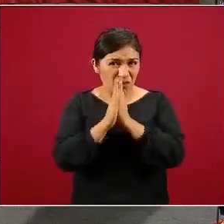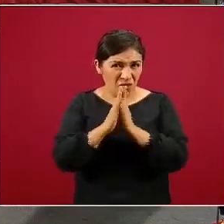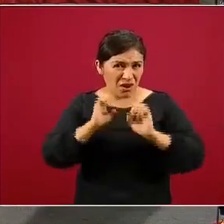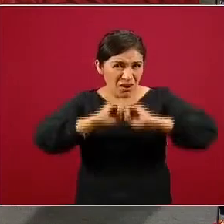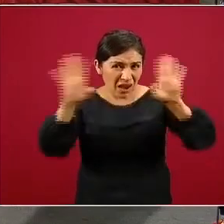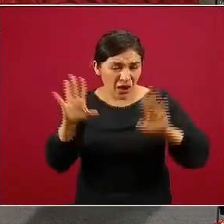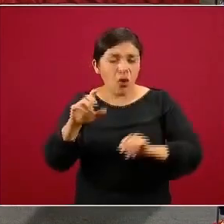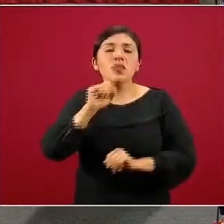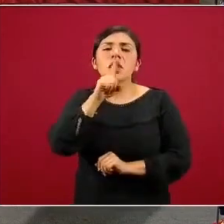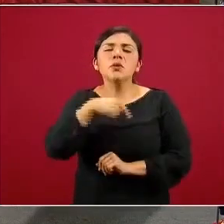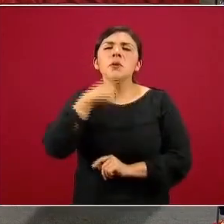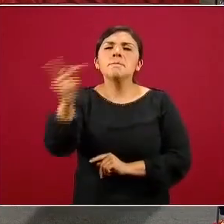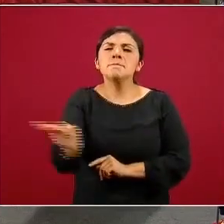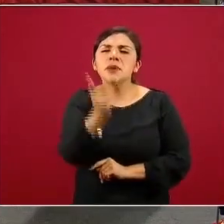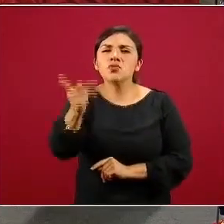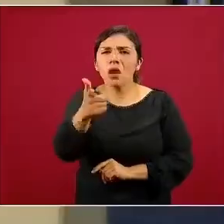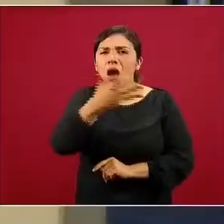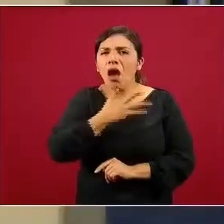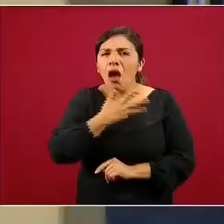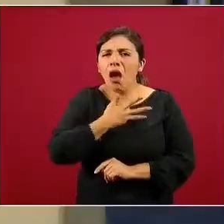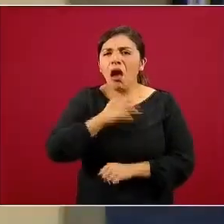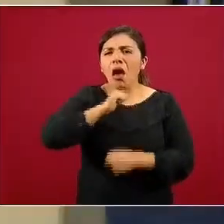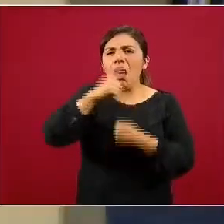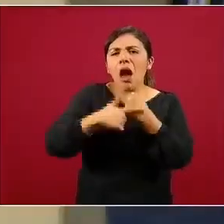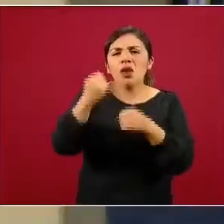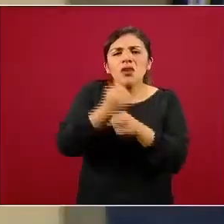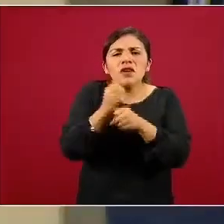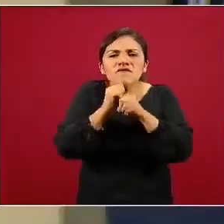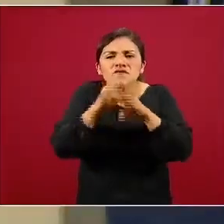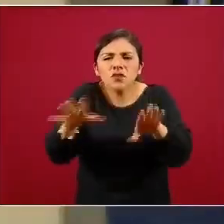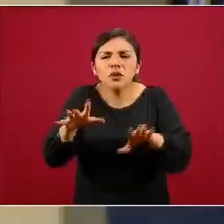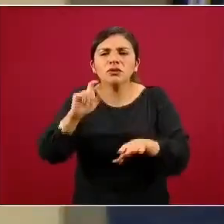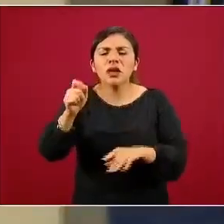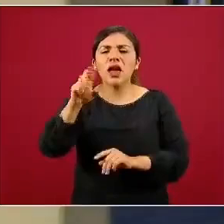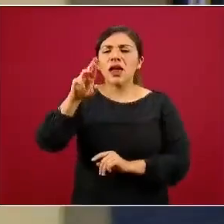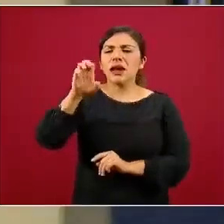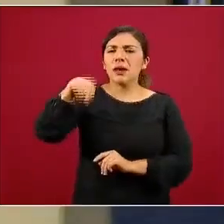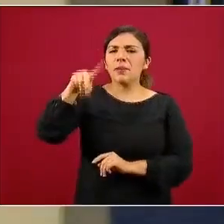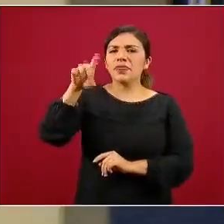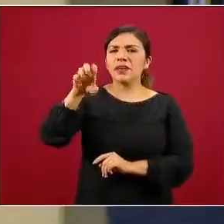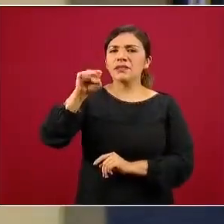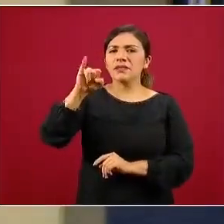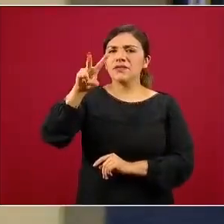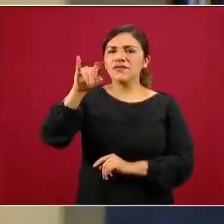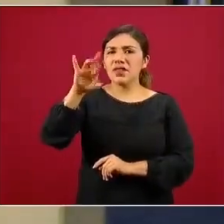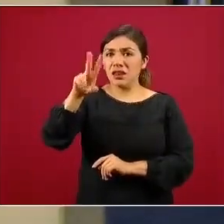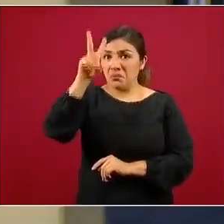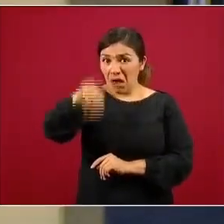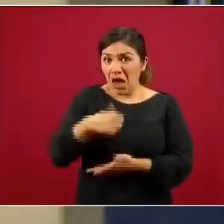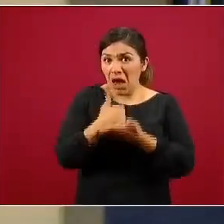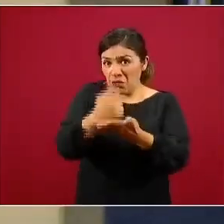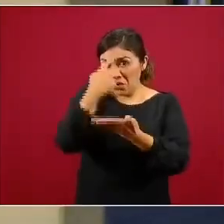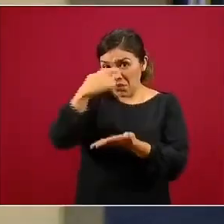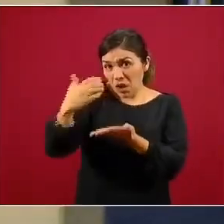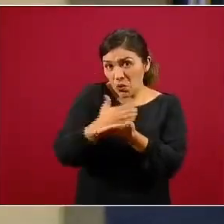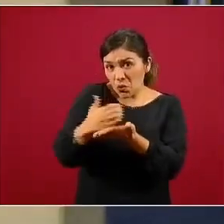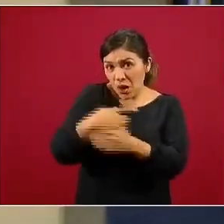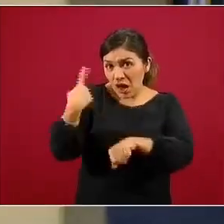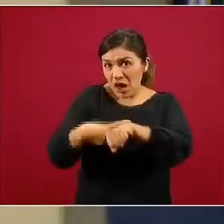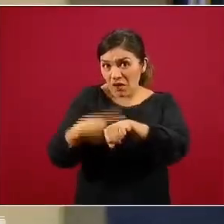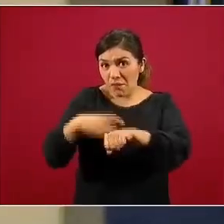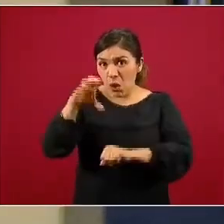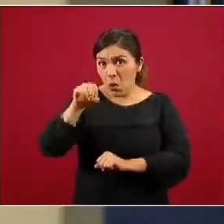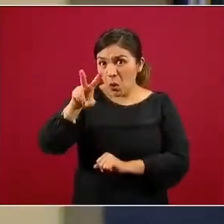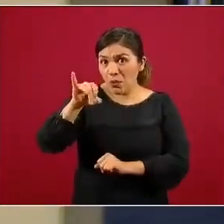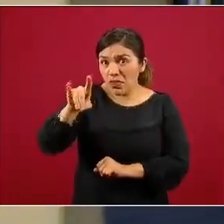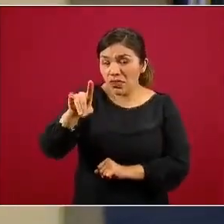aclarar esto, preguntarle si tienen alguna información, si el Remdesivir ayuda a la recuperación de enfermos